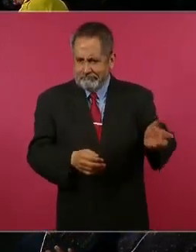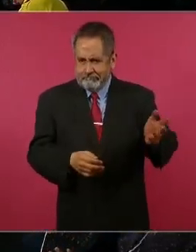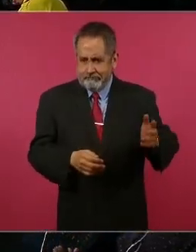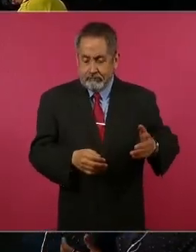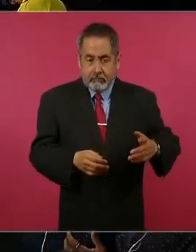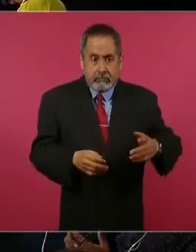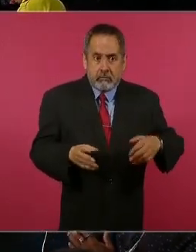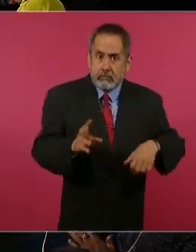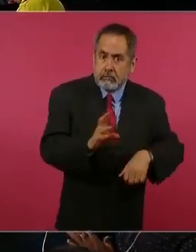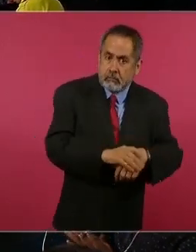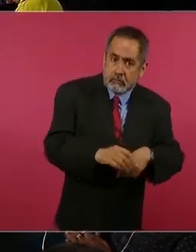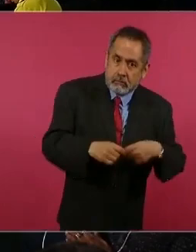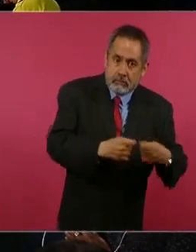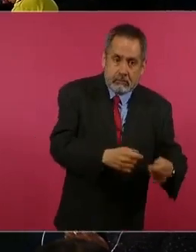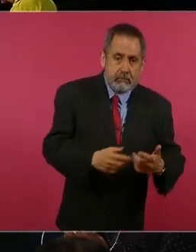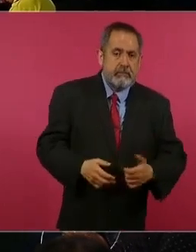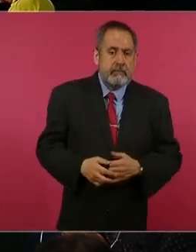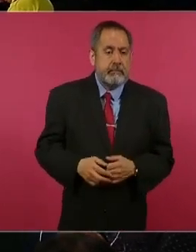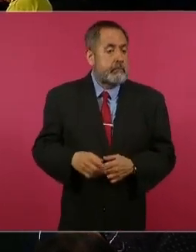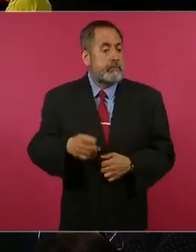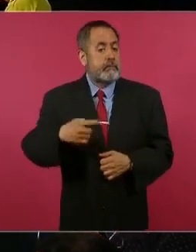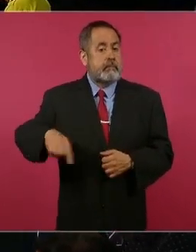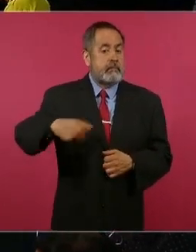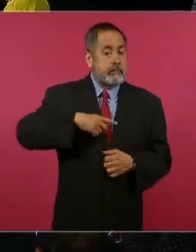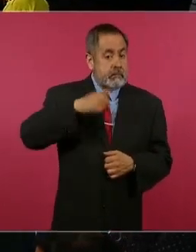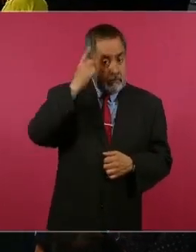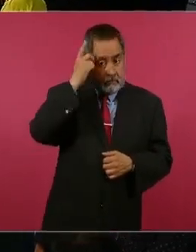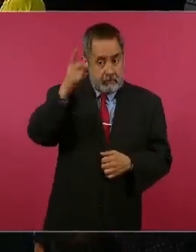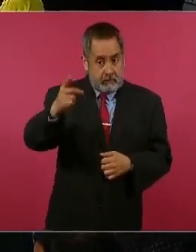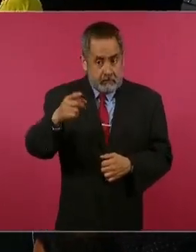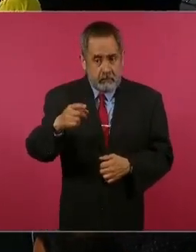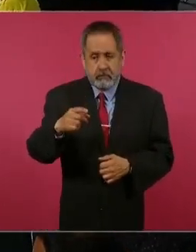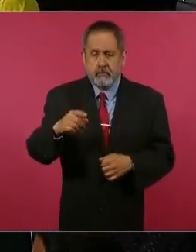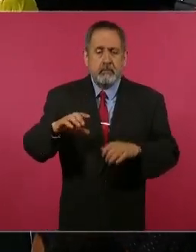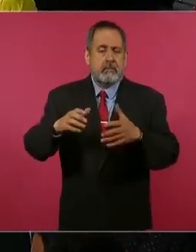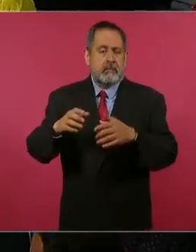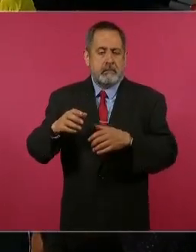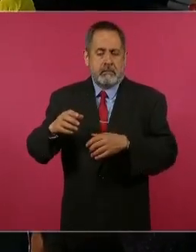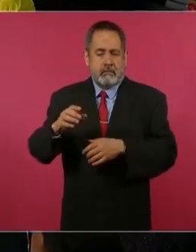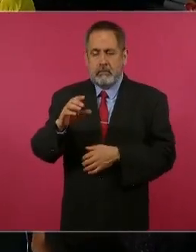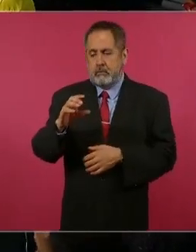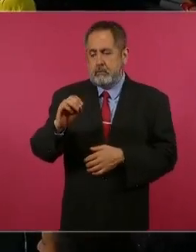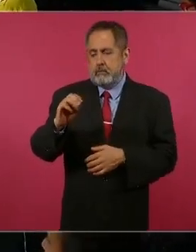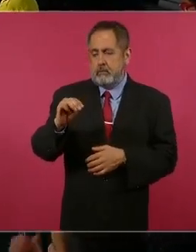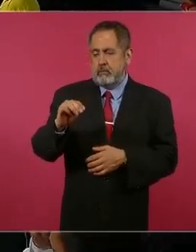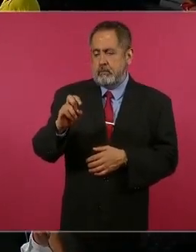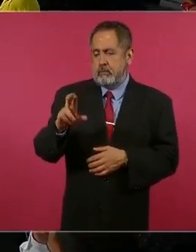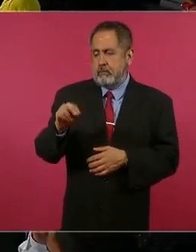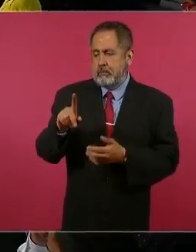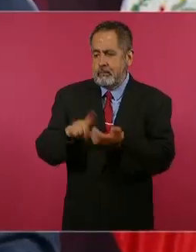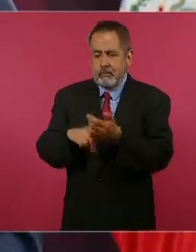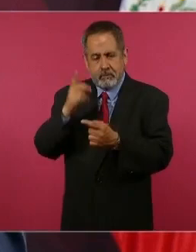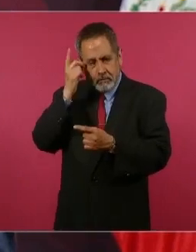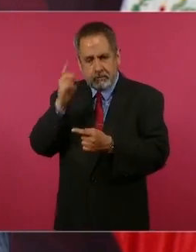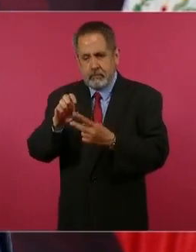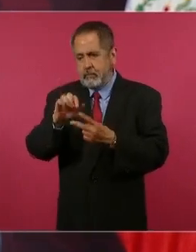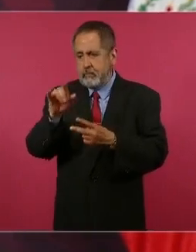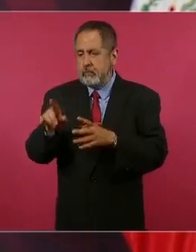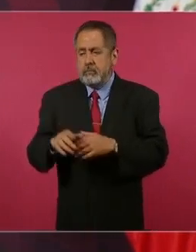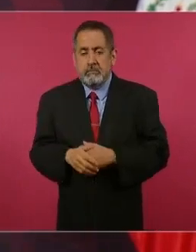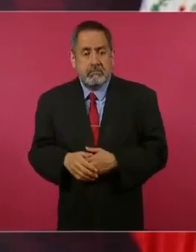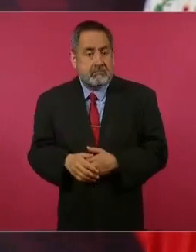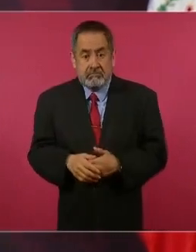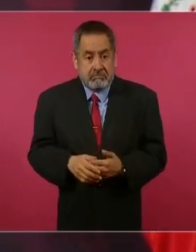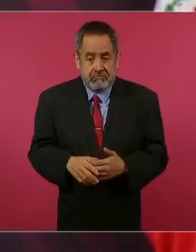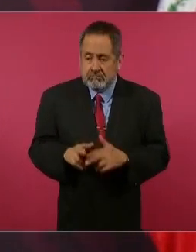y los propietarios de las tierras comuneros, pequeños propietarios, ejidatarios, ni